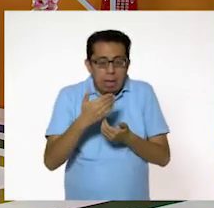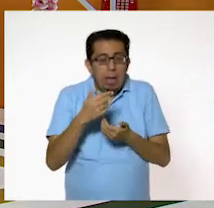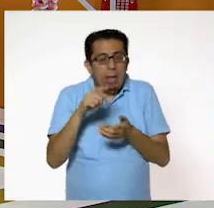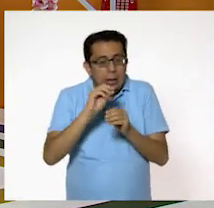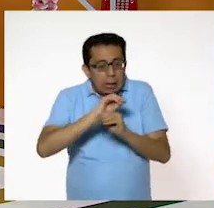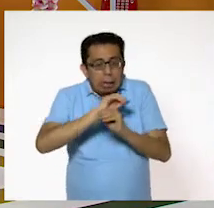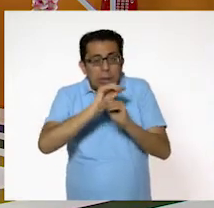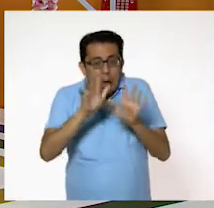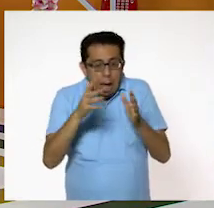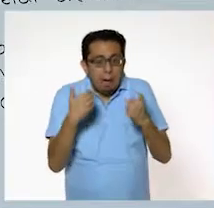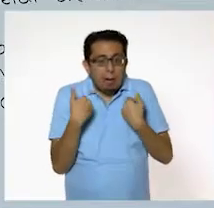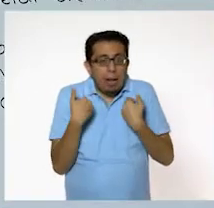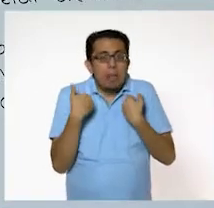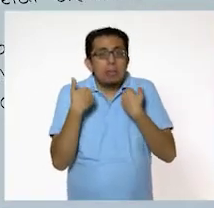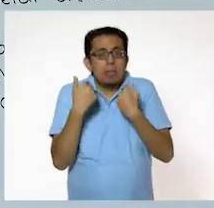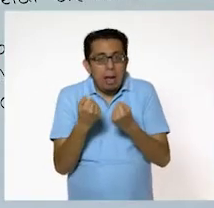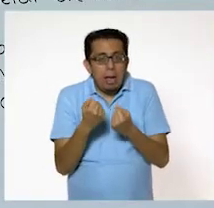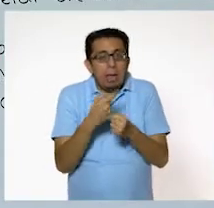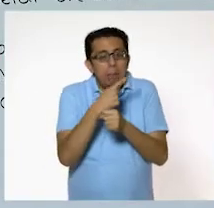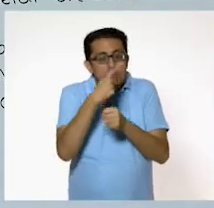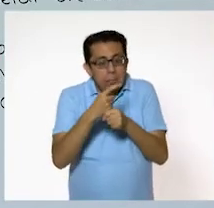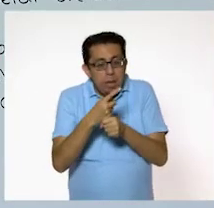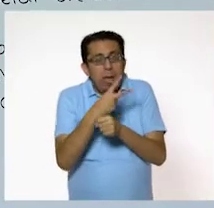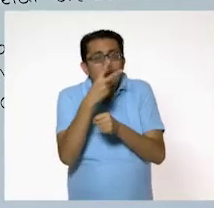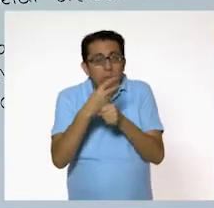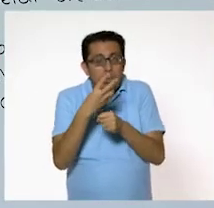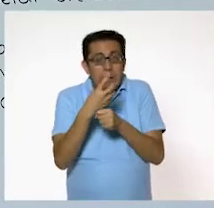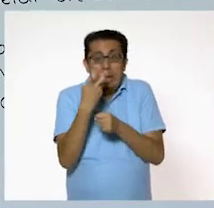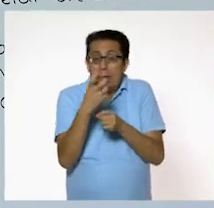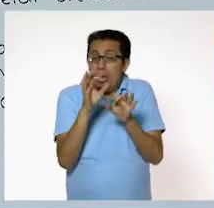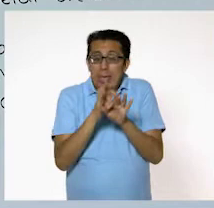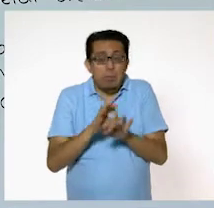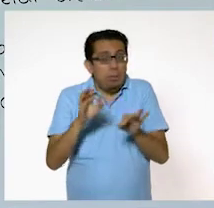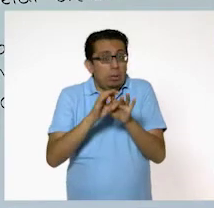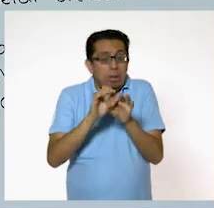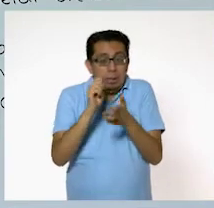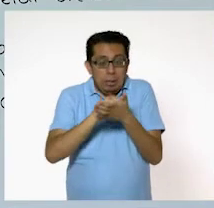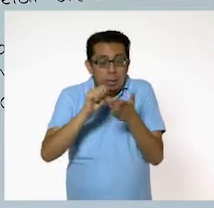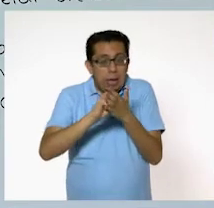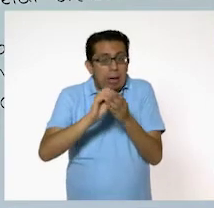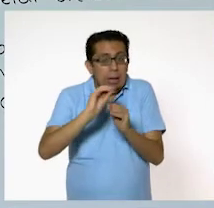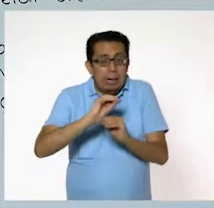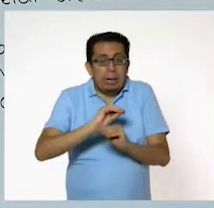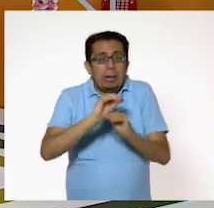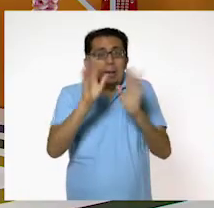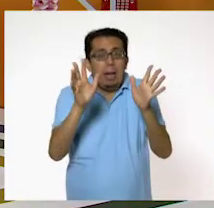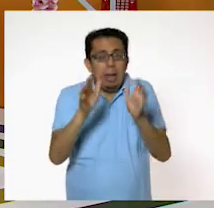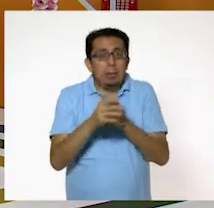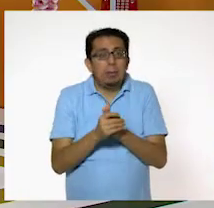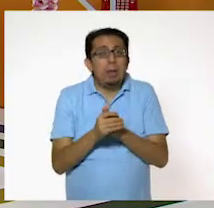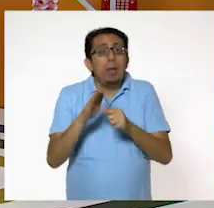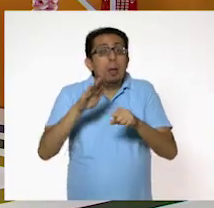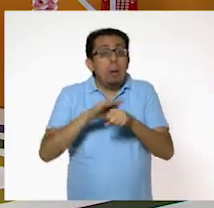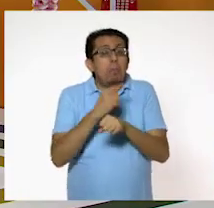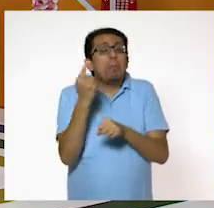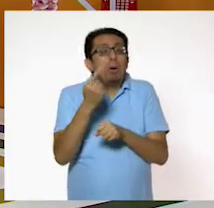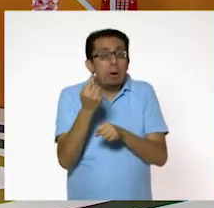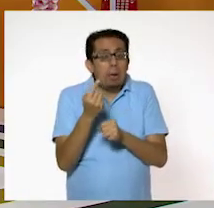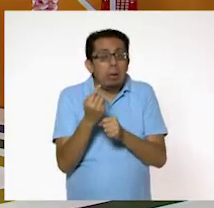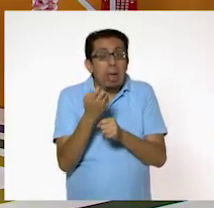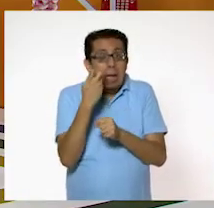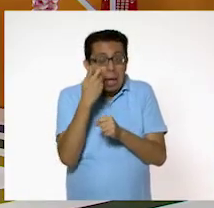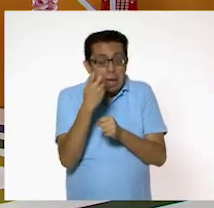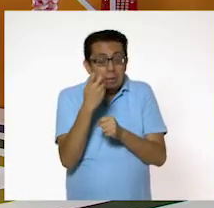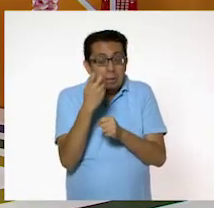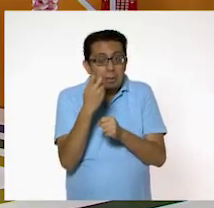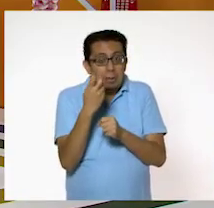entienda, que se entiendan los pasos sobre todo. Exacto. En esa parte es muy importante. Que se entiendan los pasos, porque los instructivos